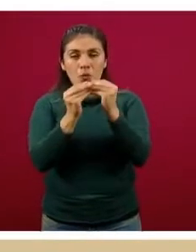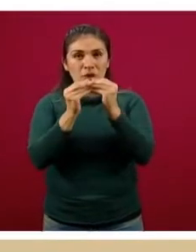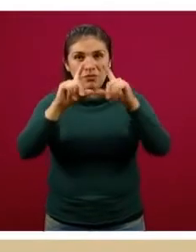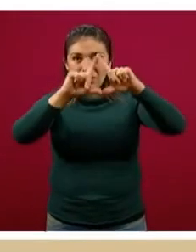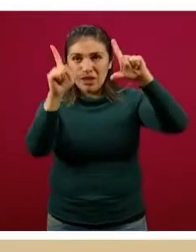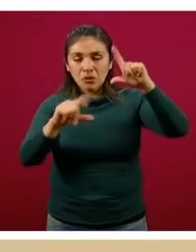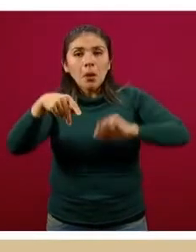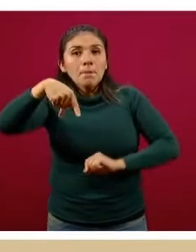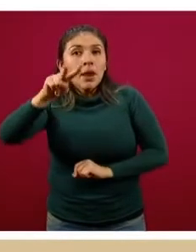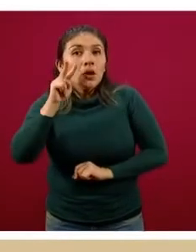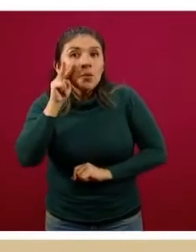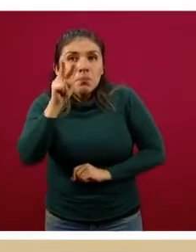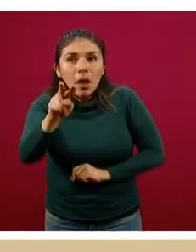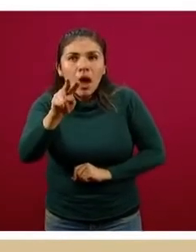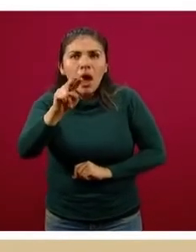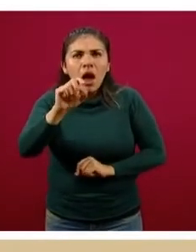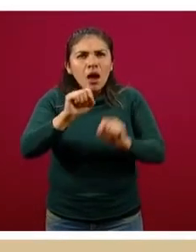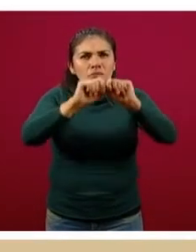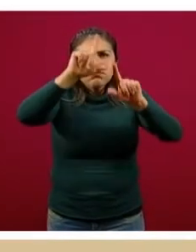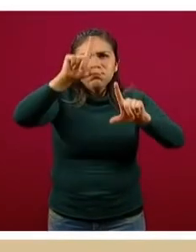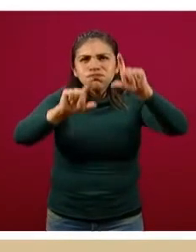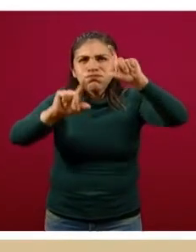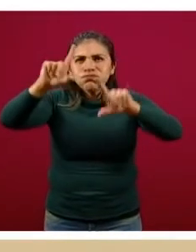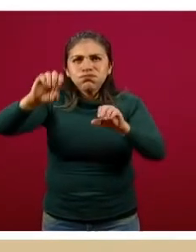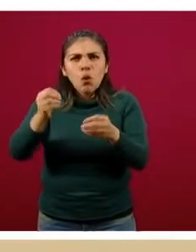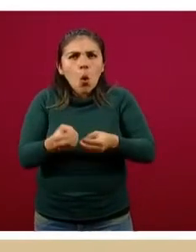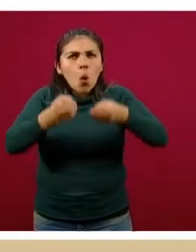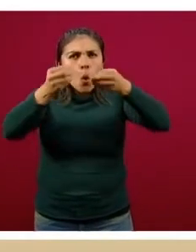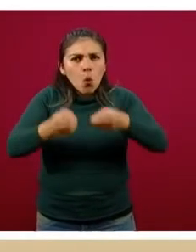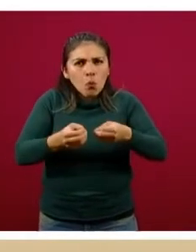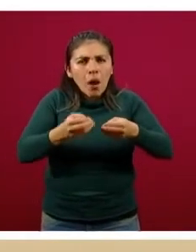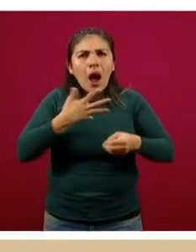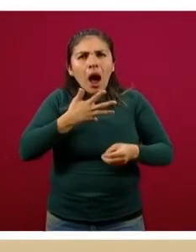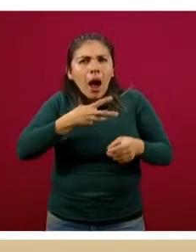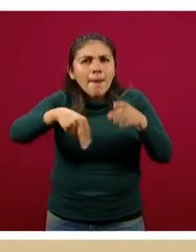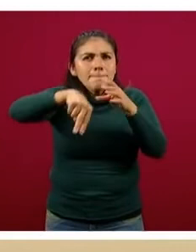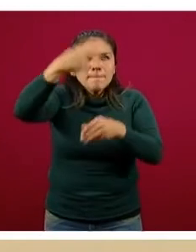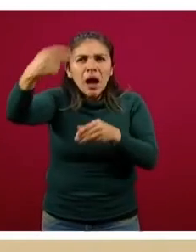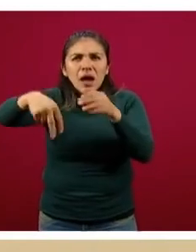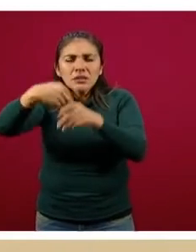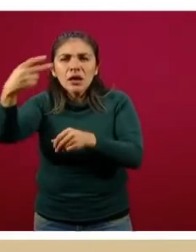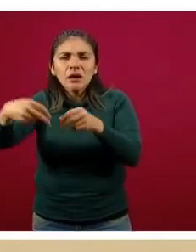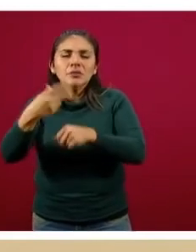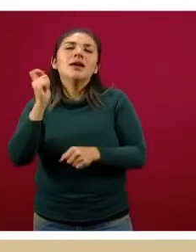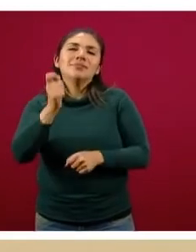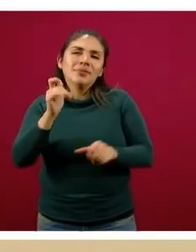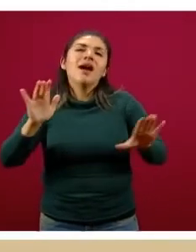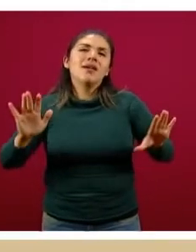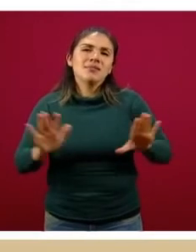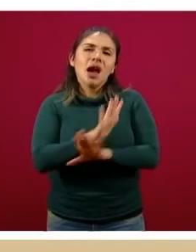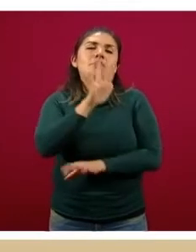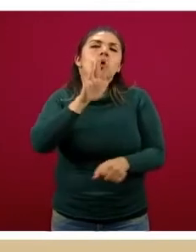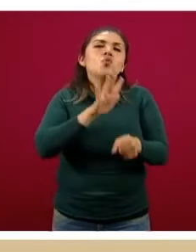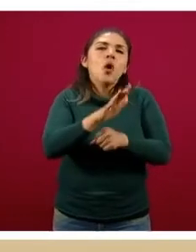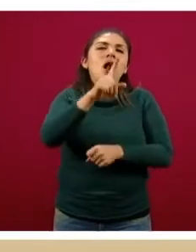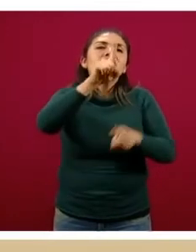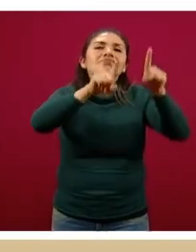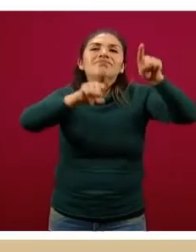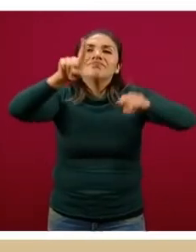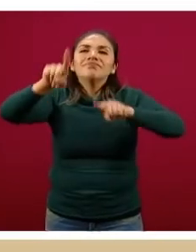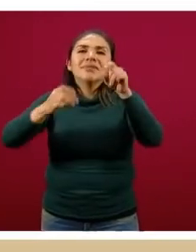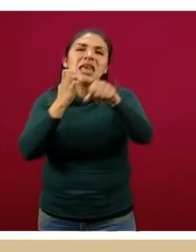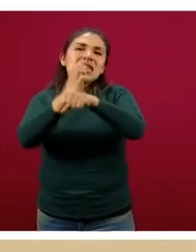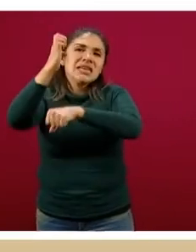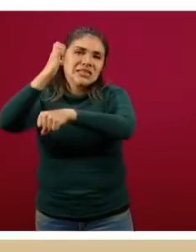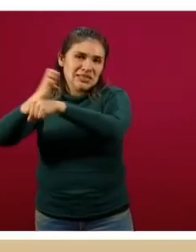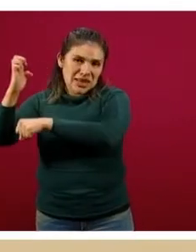pero vemos cómo esa distribución de ocupación o disponibilidad pues cambia ya en función de cada una de las entidades